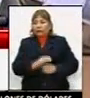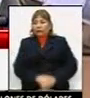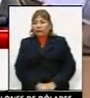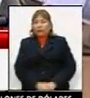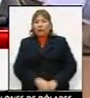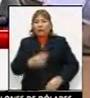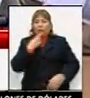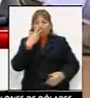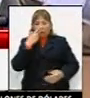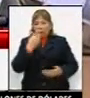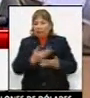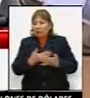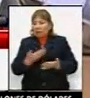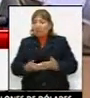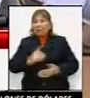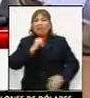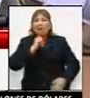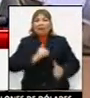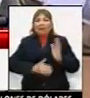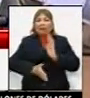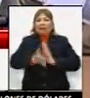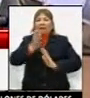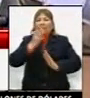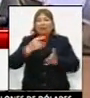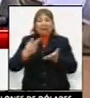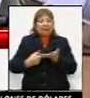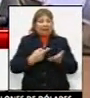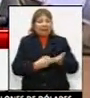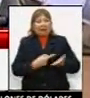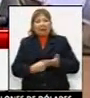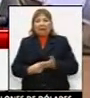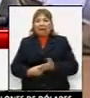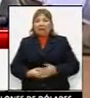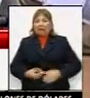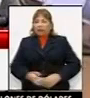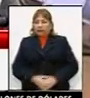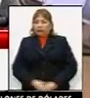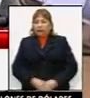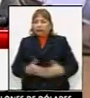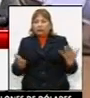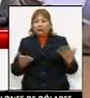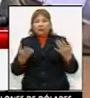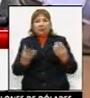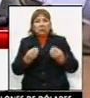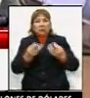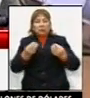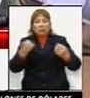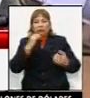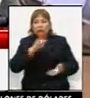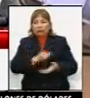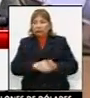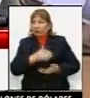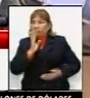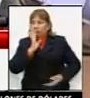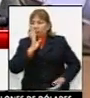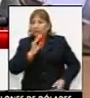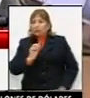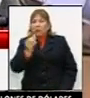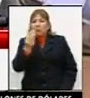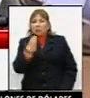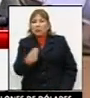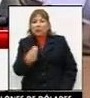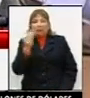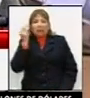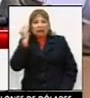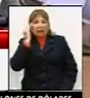que vean que hay una falsa discusión pública donde hay muchos que hablan y en realidad pocos lo que